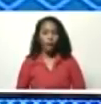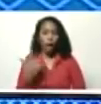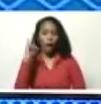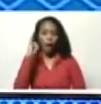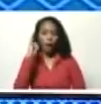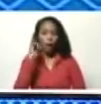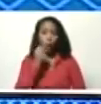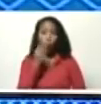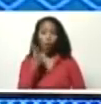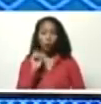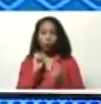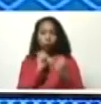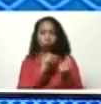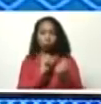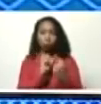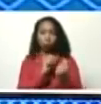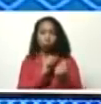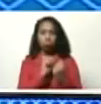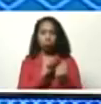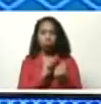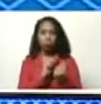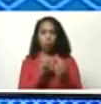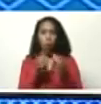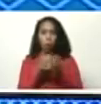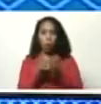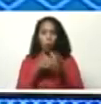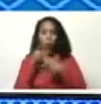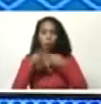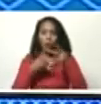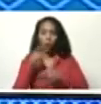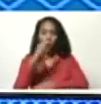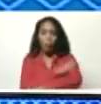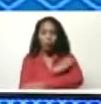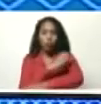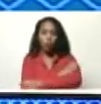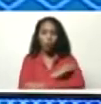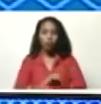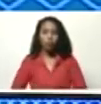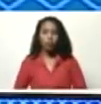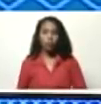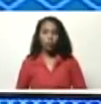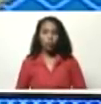teníamos buen diálogo con los partidos políticos de la oposición.